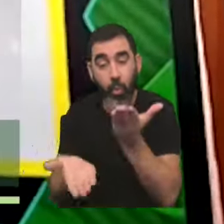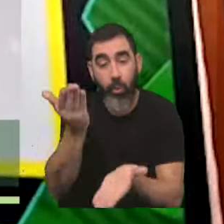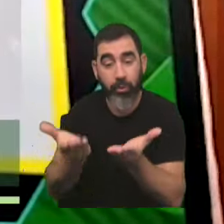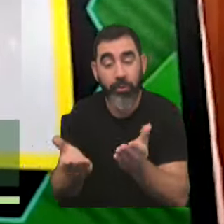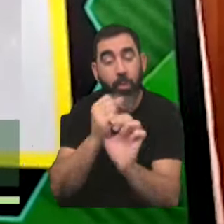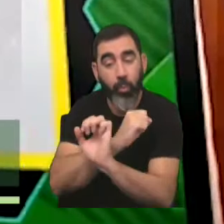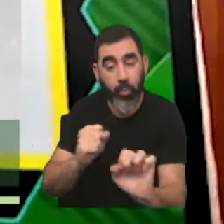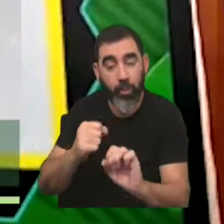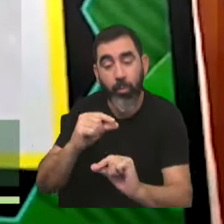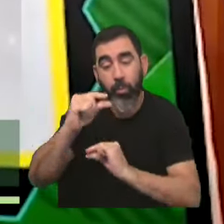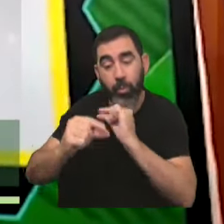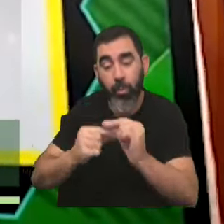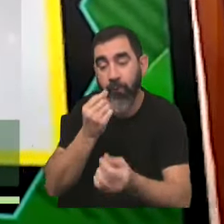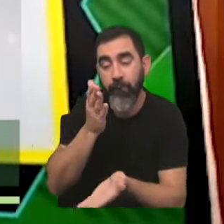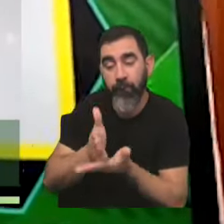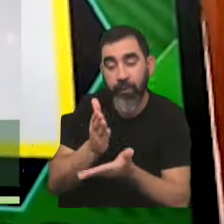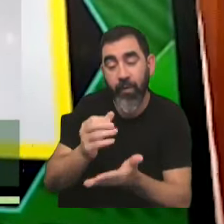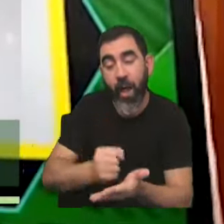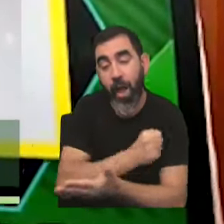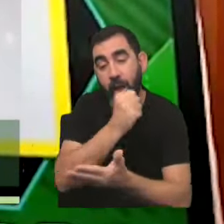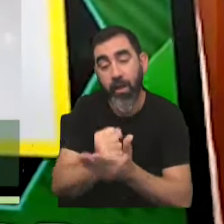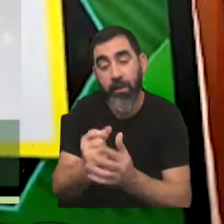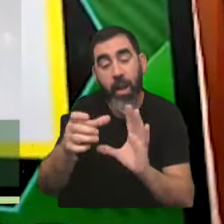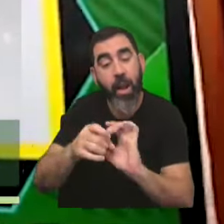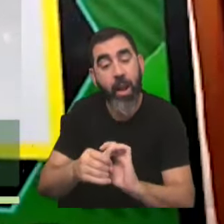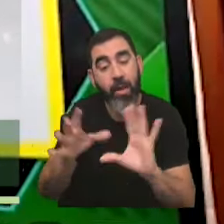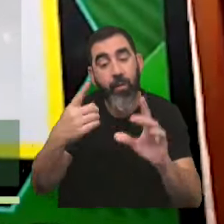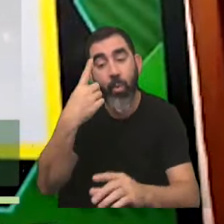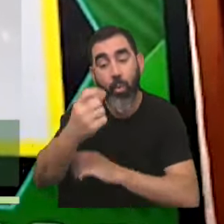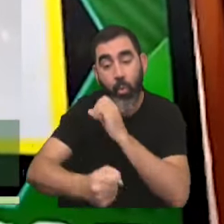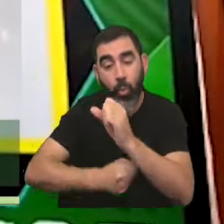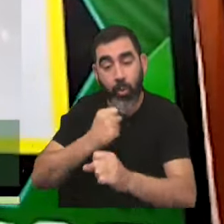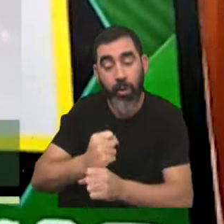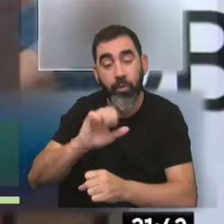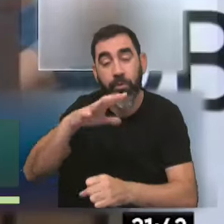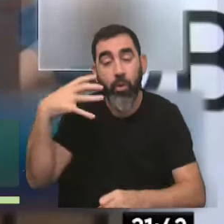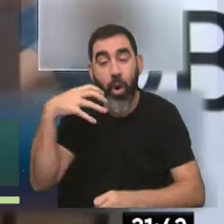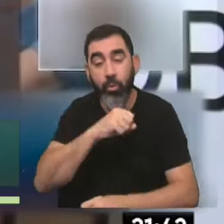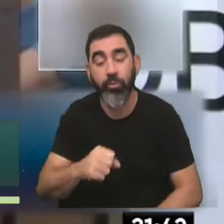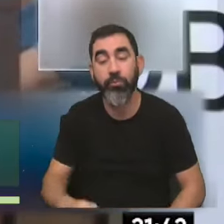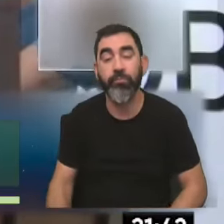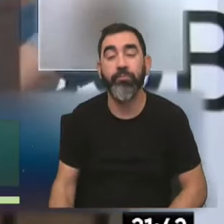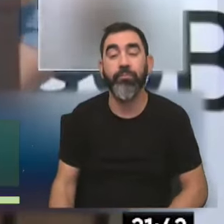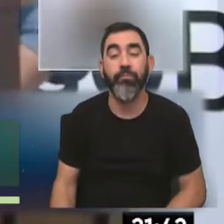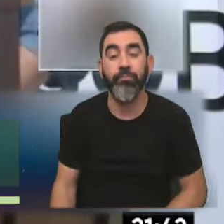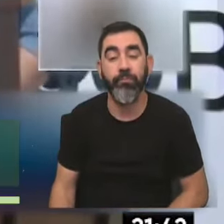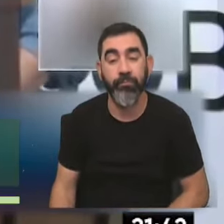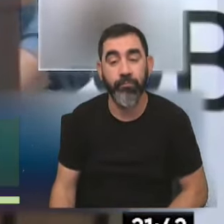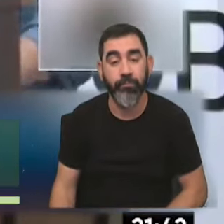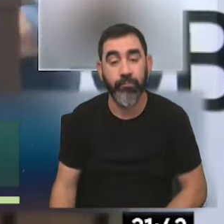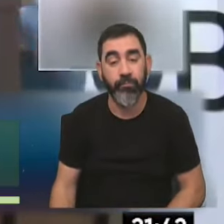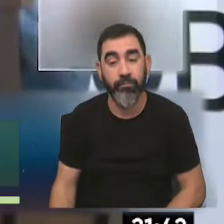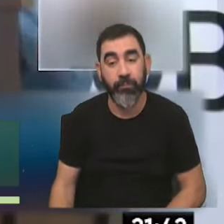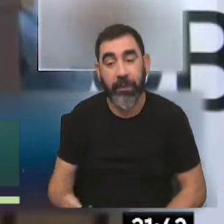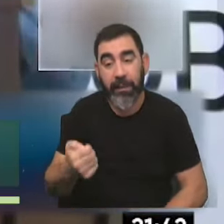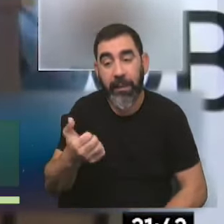otorgando periódicamente beneficios hasta culminar con su libertad un año después el 5 de agosto último al dar cuenta del atentado el